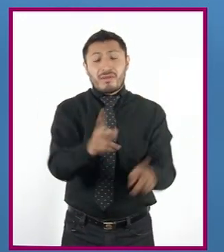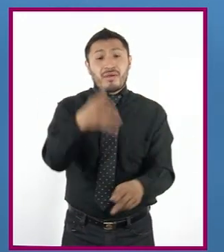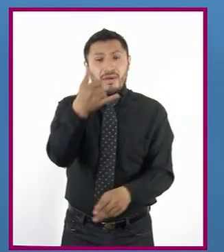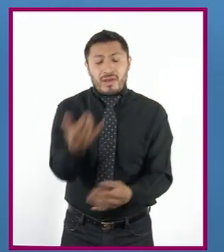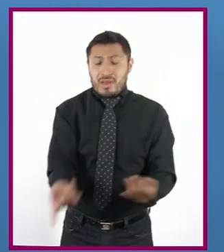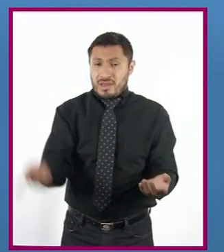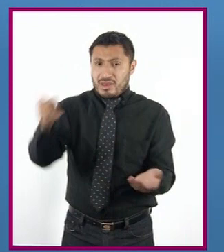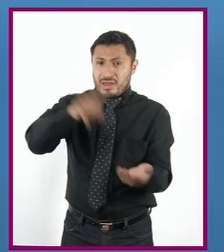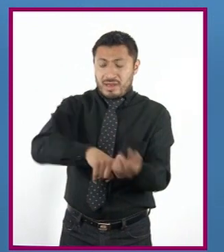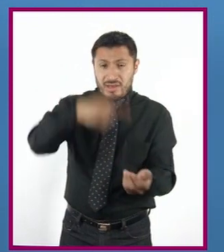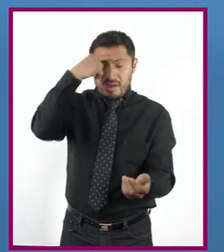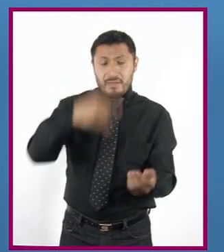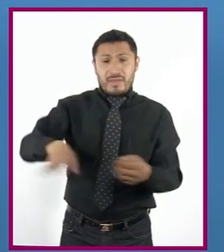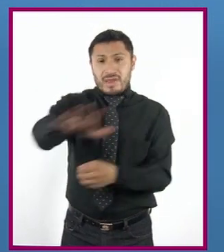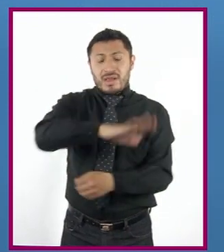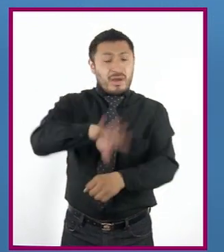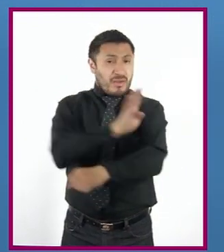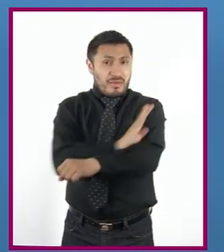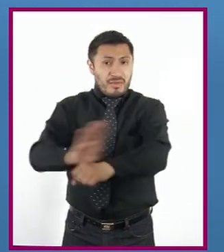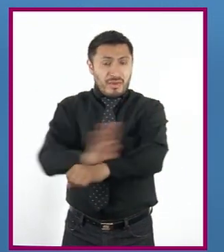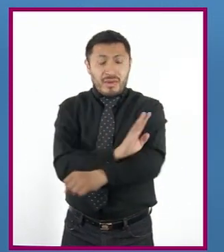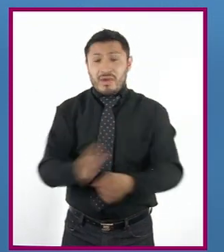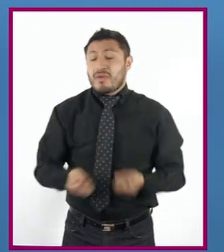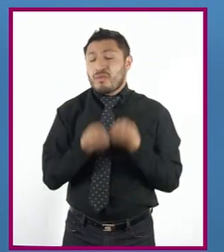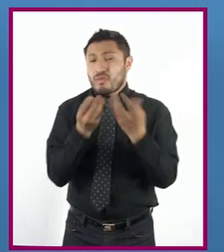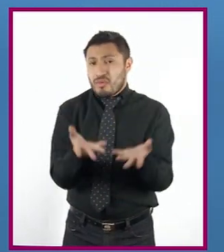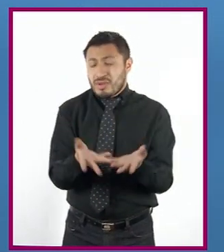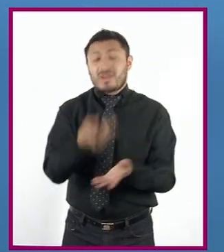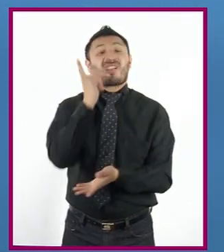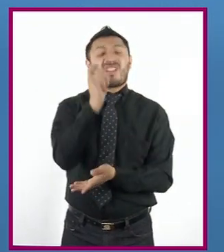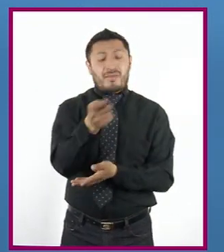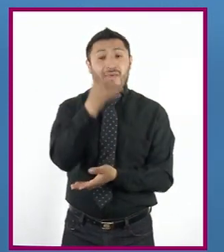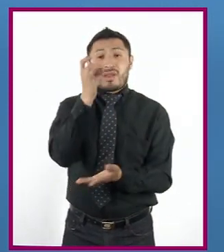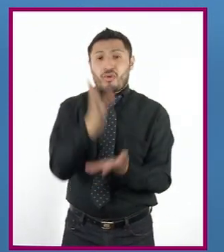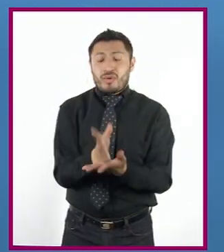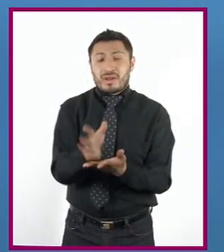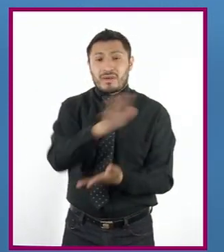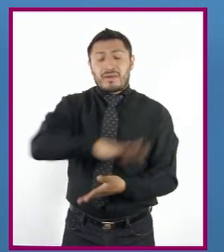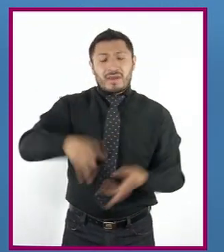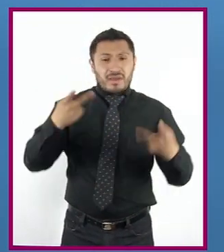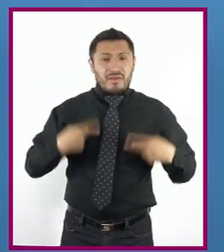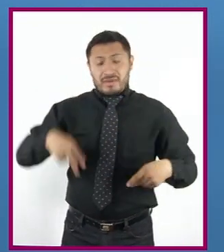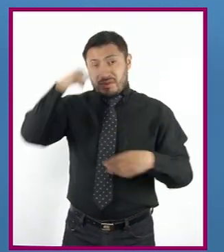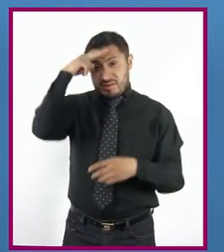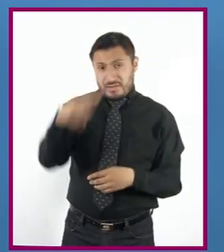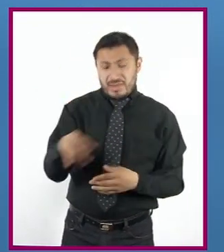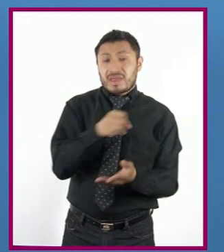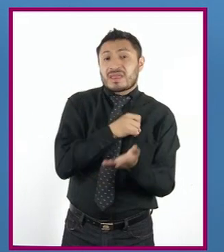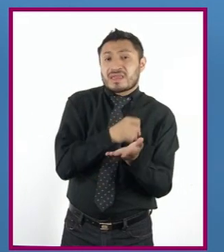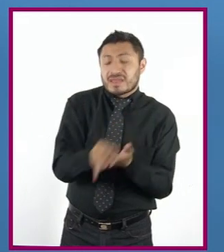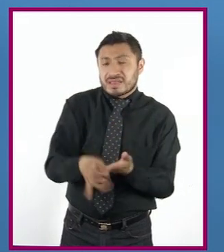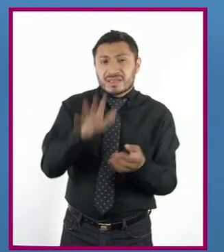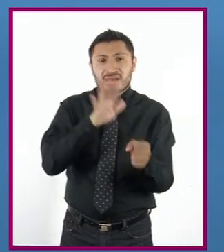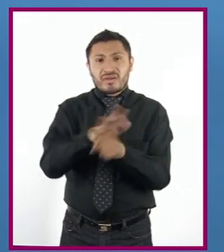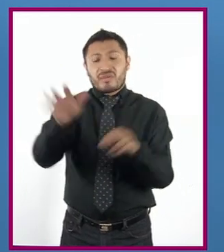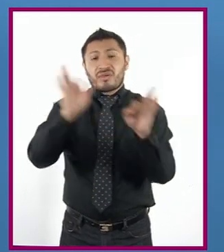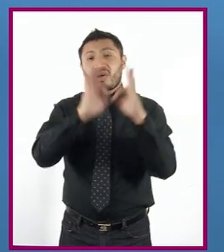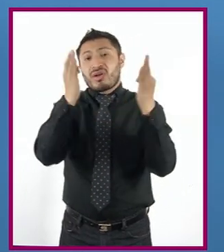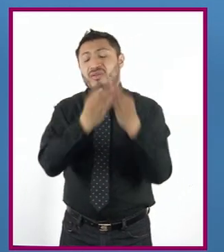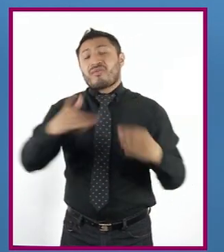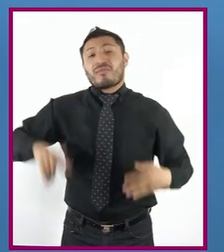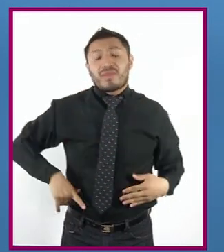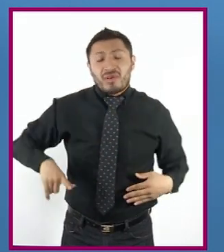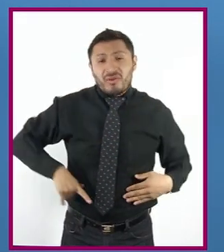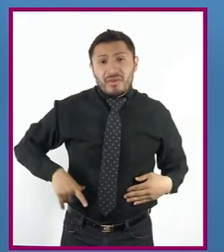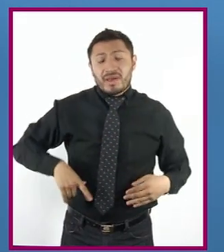para beneficio de éste. Es decir, solo la población mexicana puede decidir la forma de gobierno,